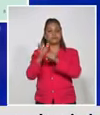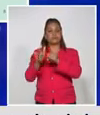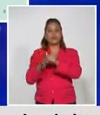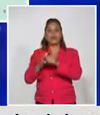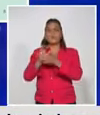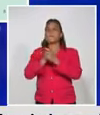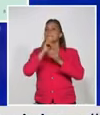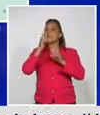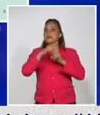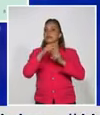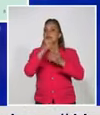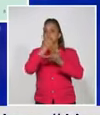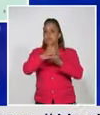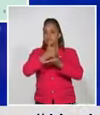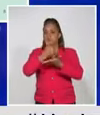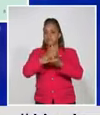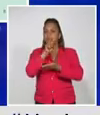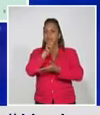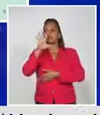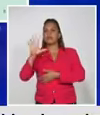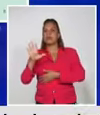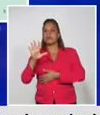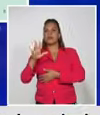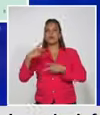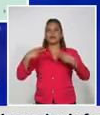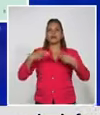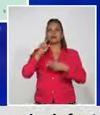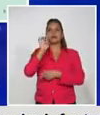municipio cabecera 25, de Cárdenas